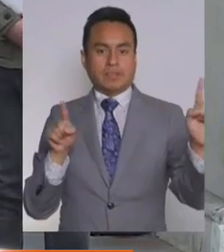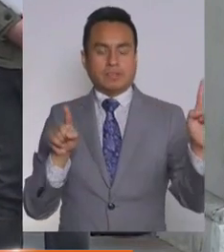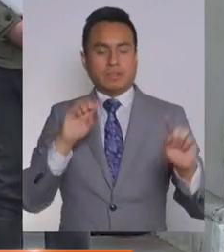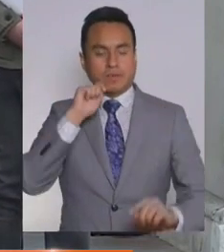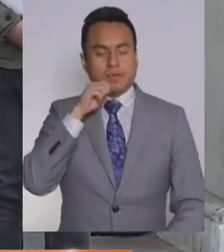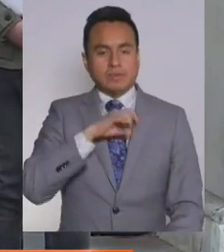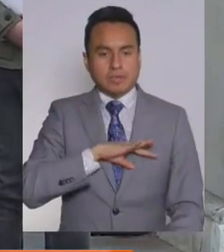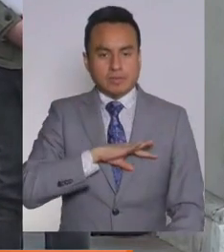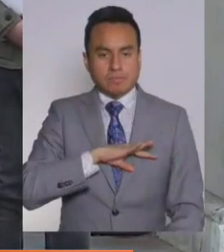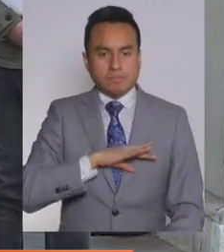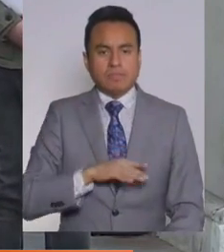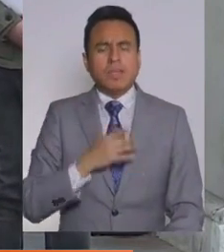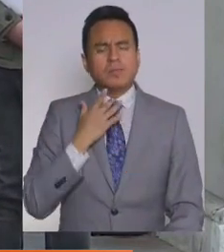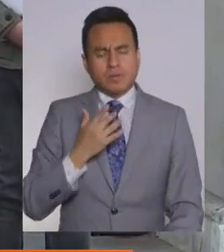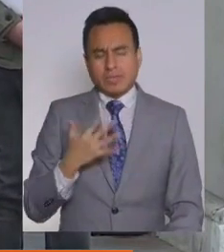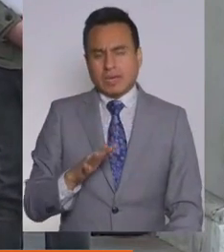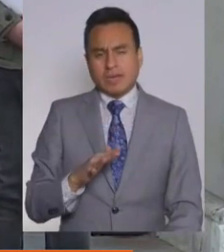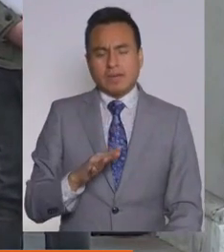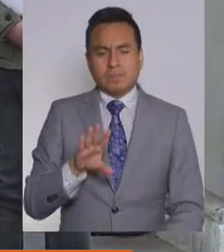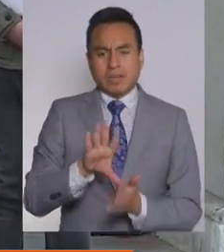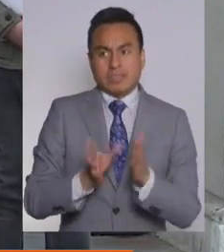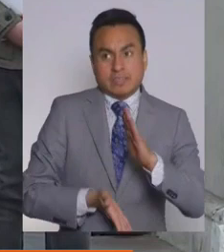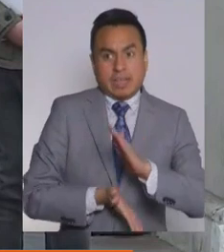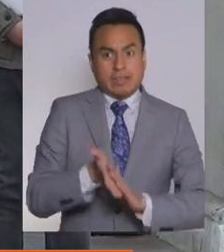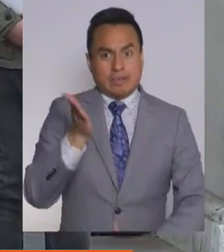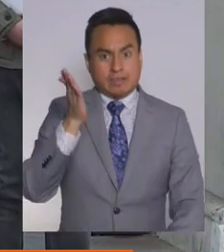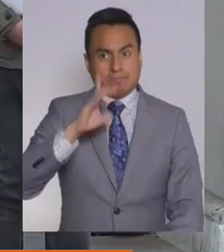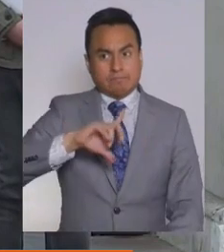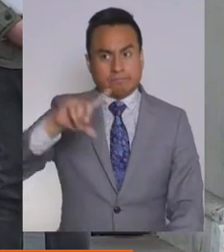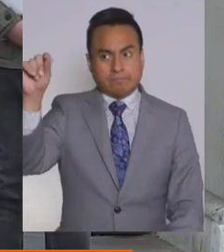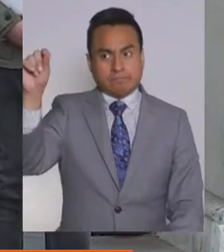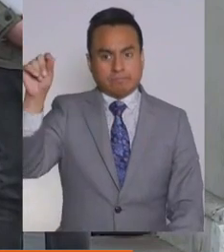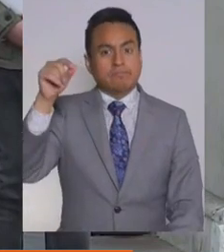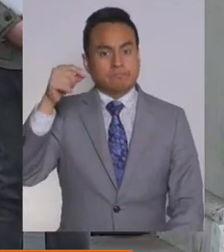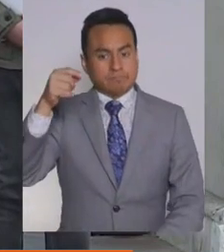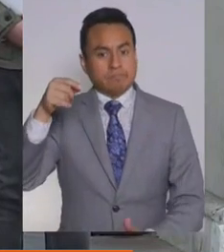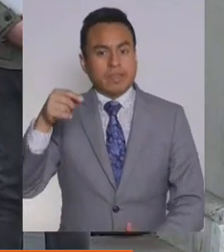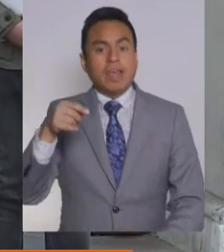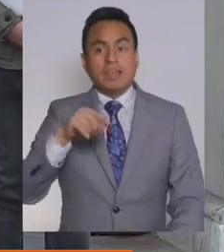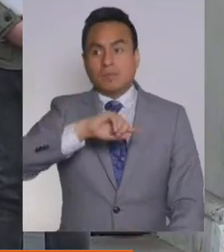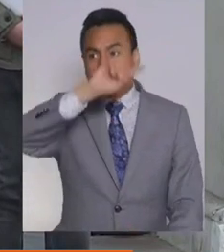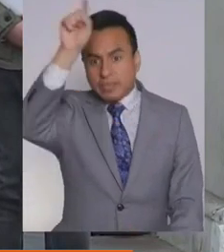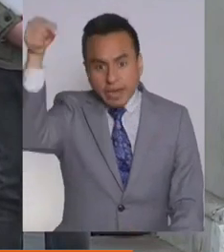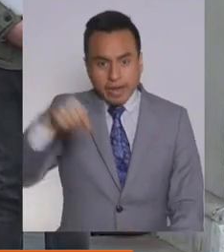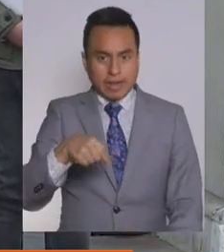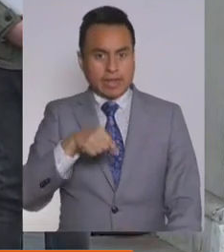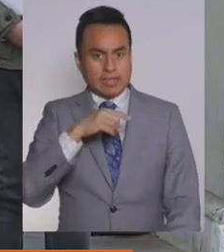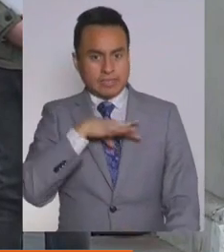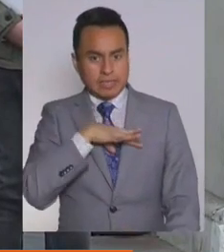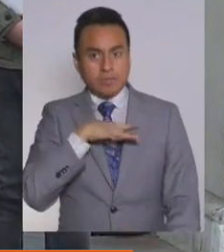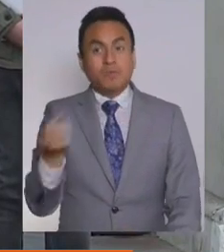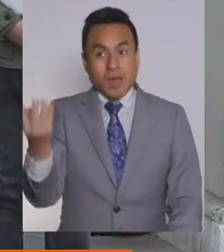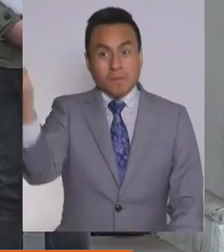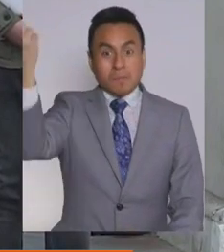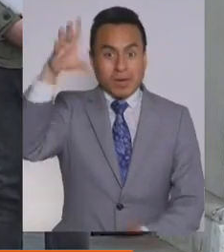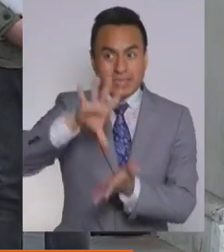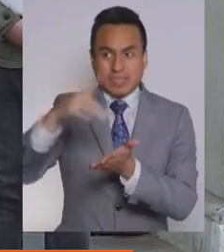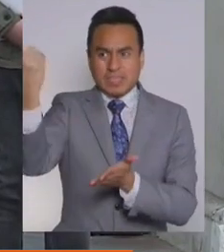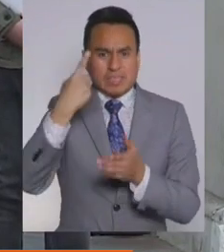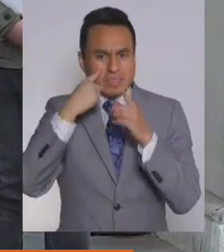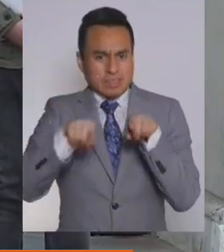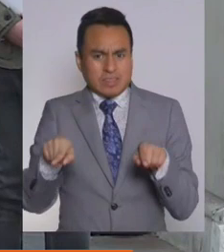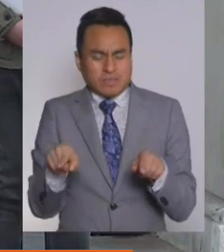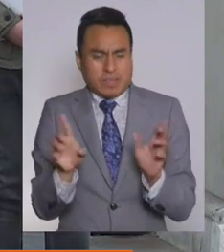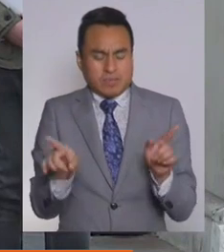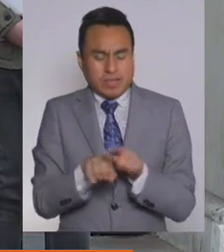este caso en Chile. Porque ya salir del país de origen y venir a instalarse y echar raíces en un país distinto